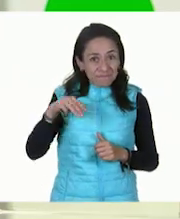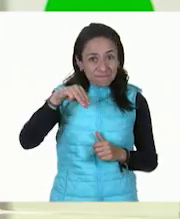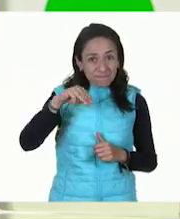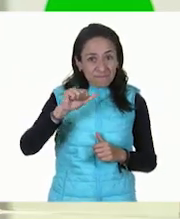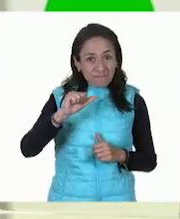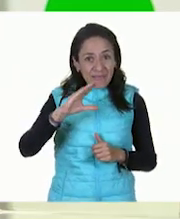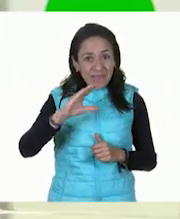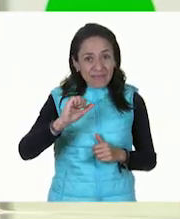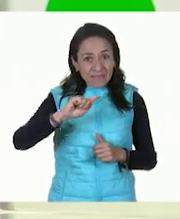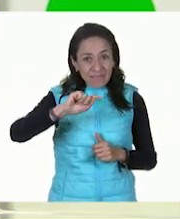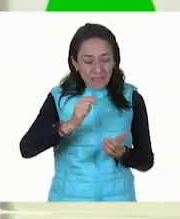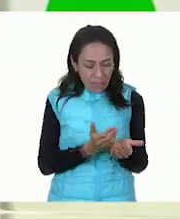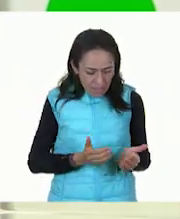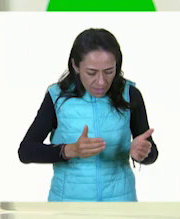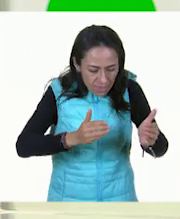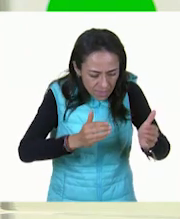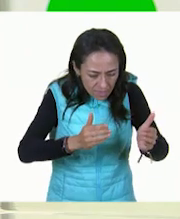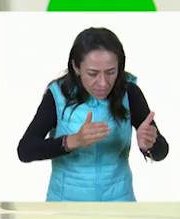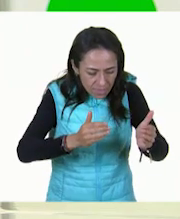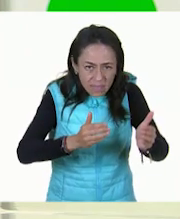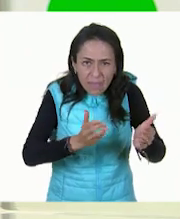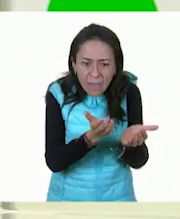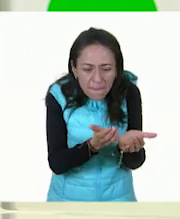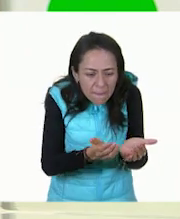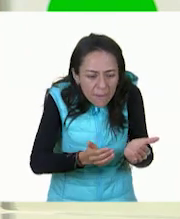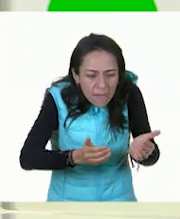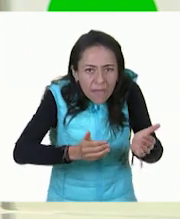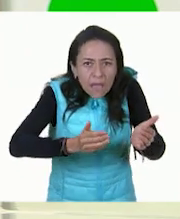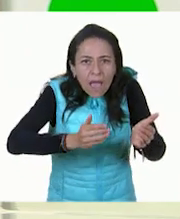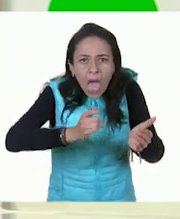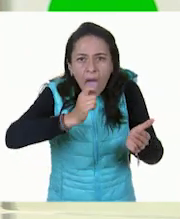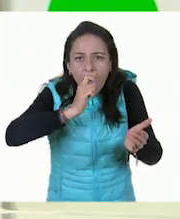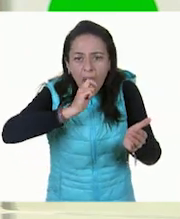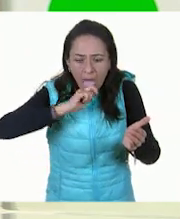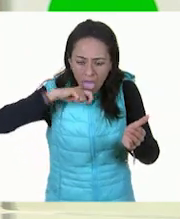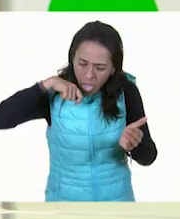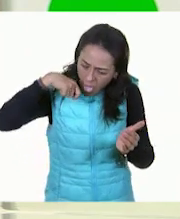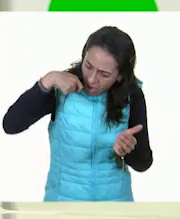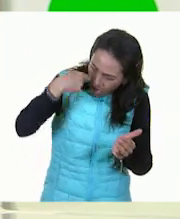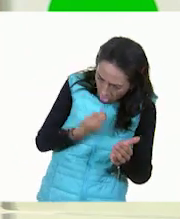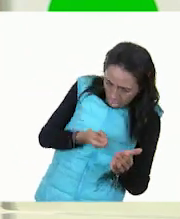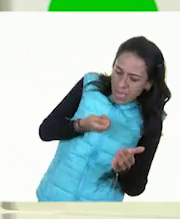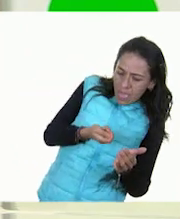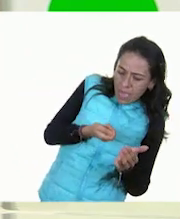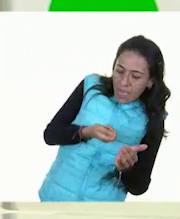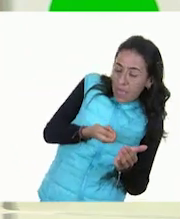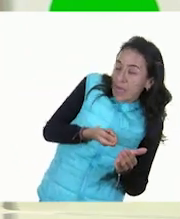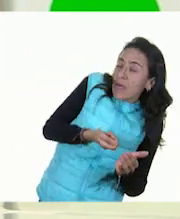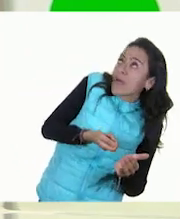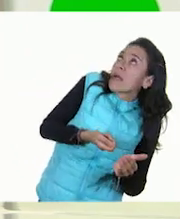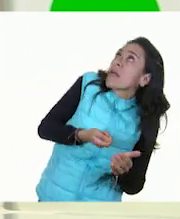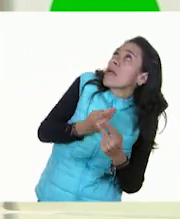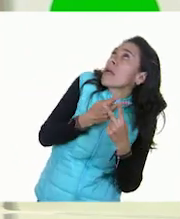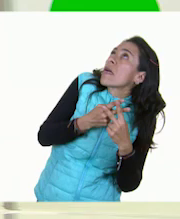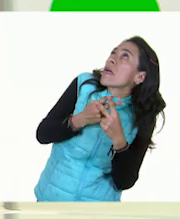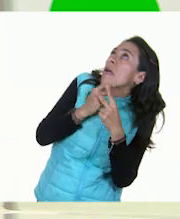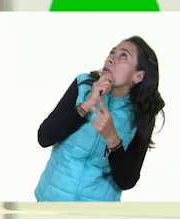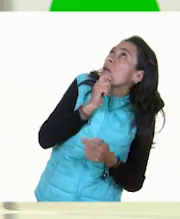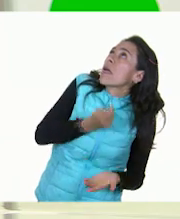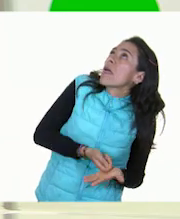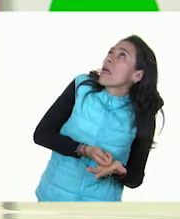Se me cayó mi paleta por estar viendo una estrella y hacerme la